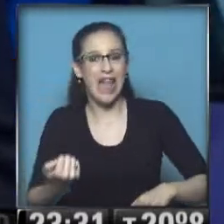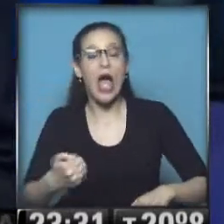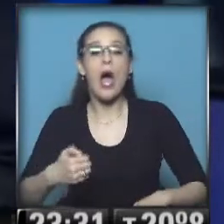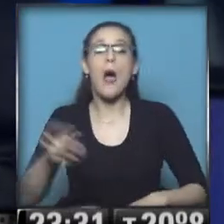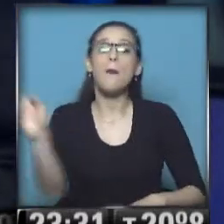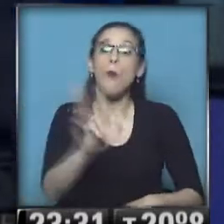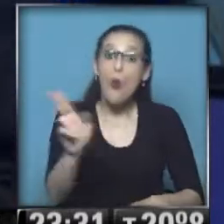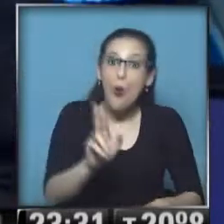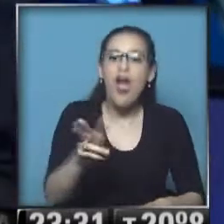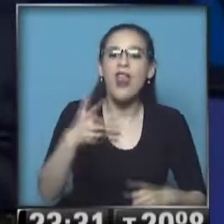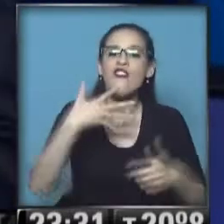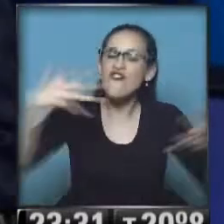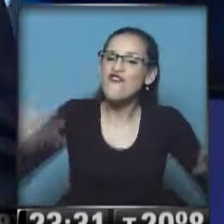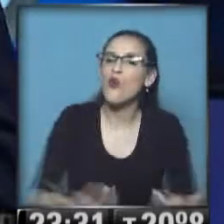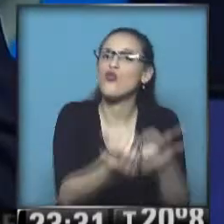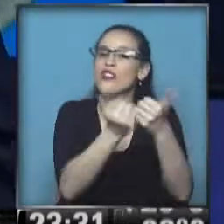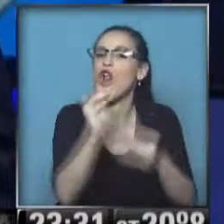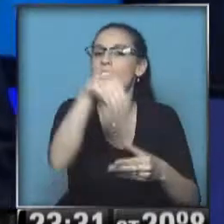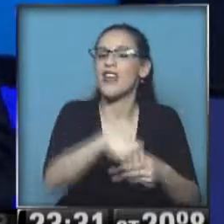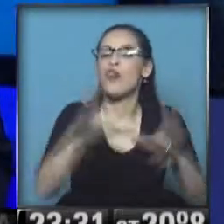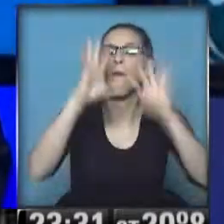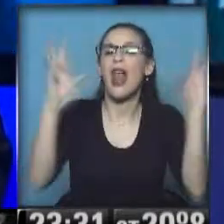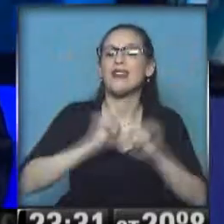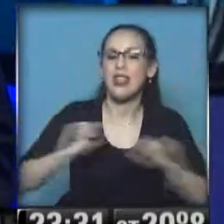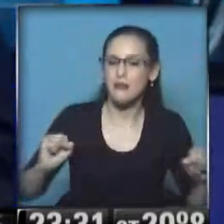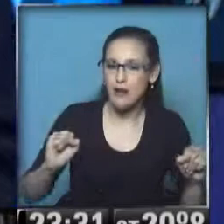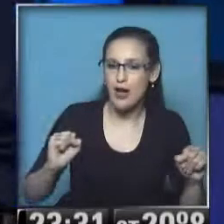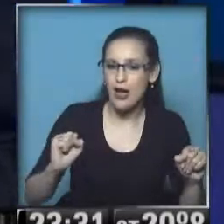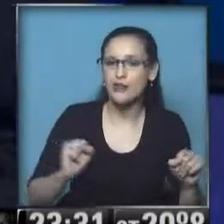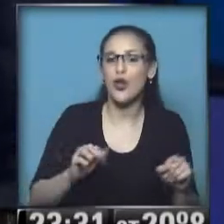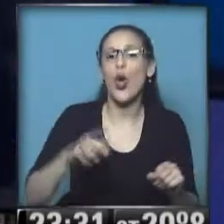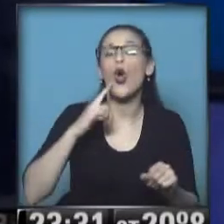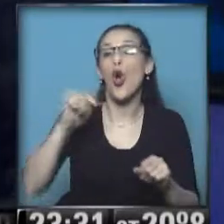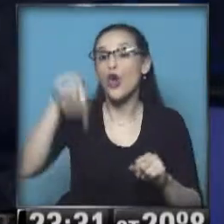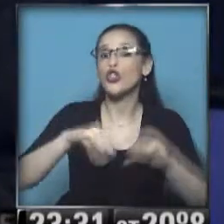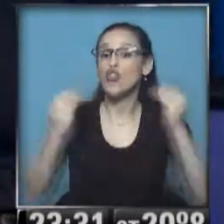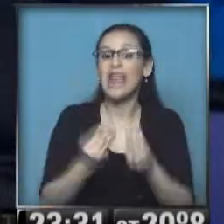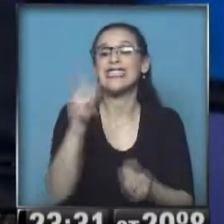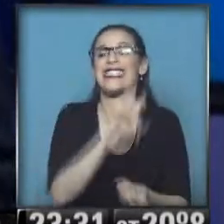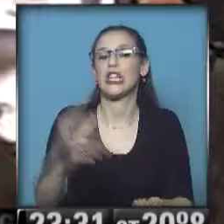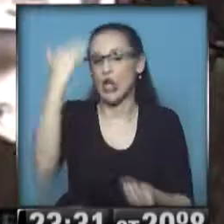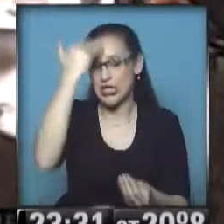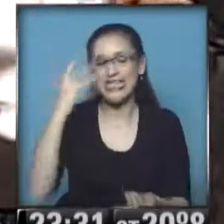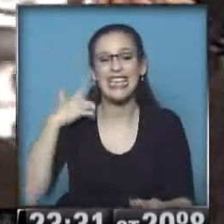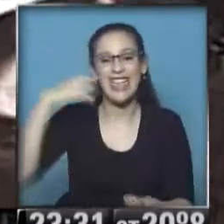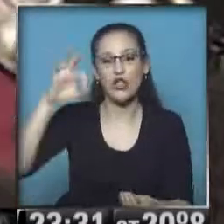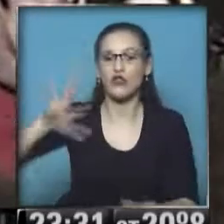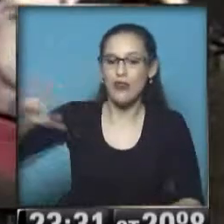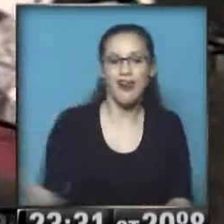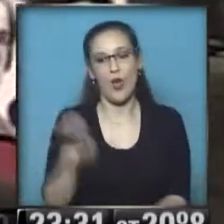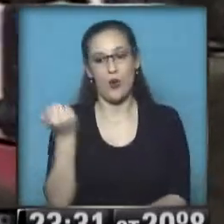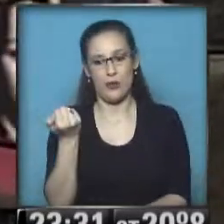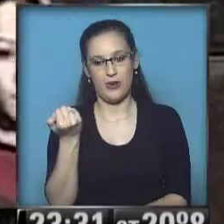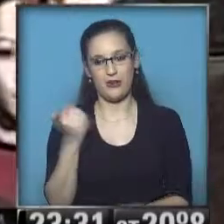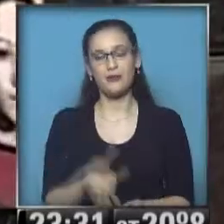cofundadoras de Abuelas de Plaza de Mayo. Es una joven holandesa y es la nieta recuperada número 115. Abuelas de Plaza